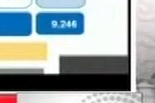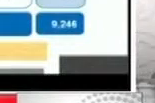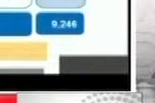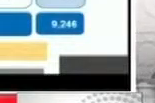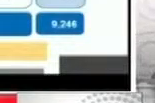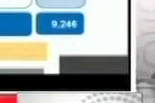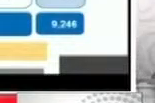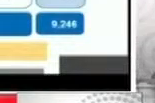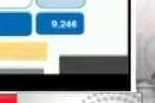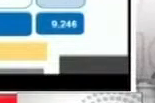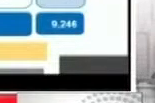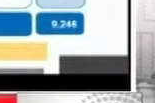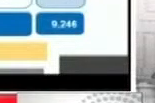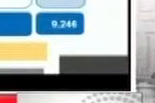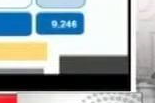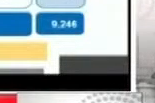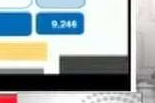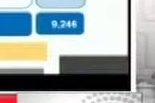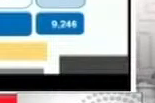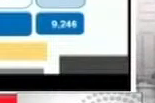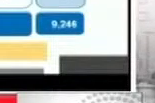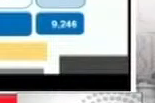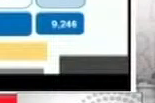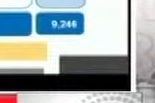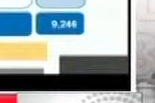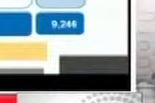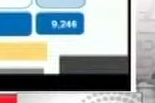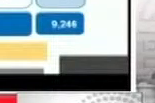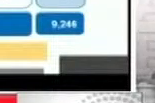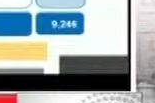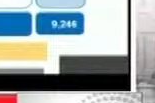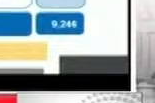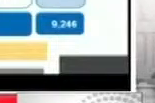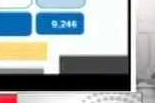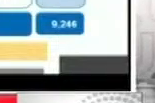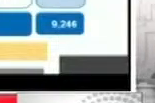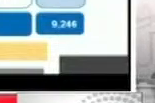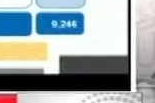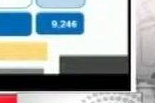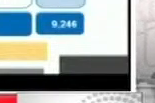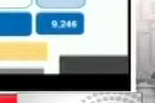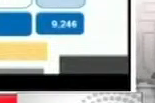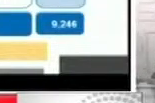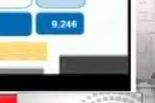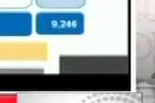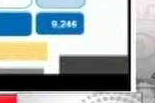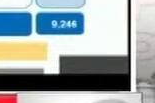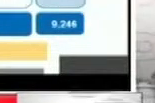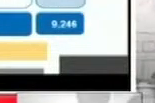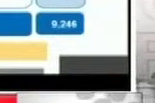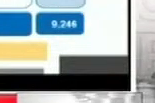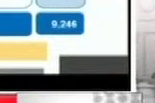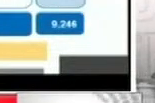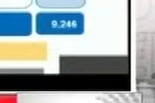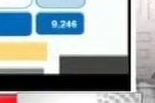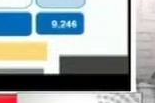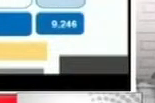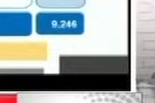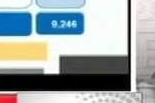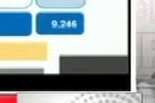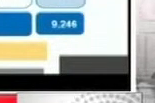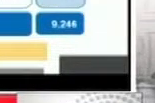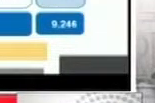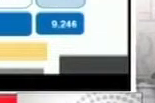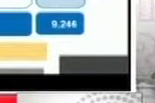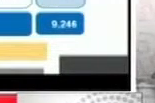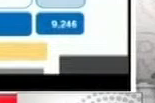El presupuesto de la función salud para la atención del COVID se inició con 1.306 millones, incrementándose en